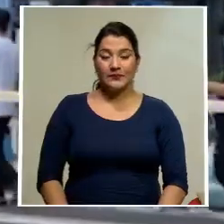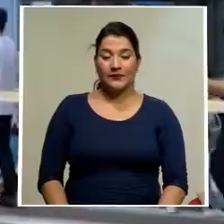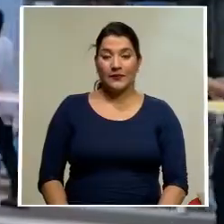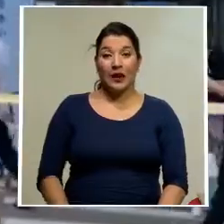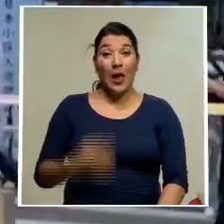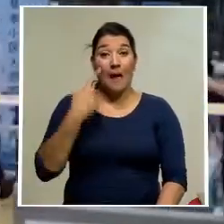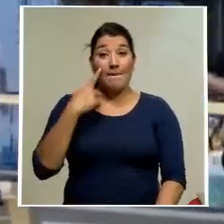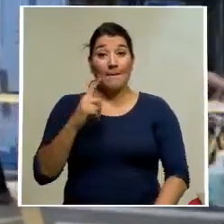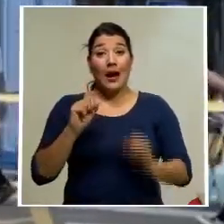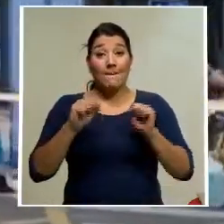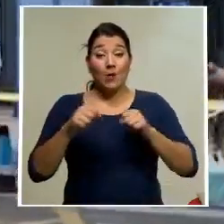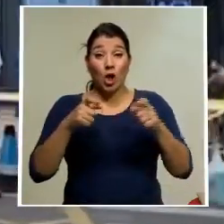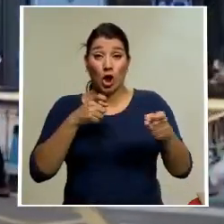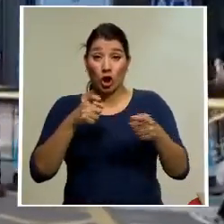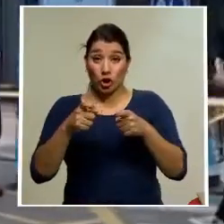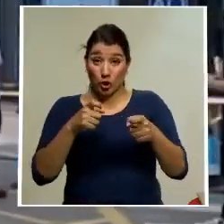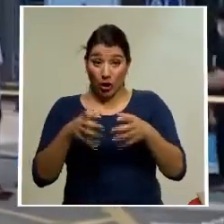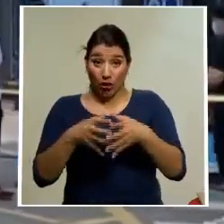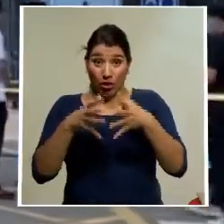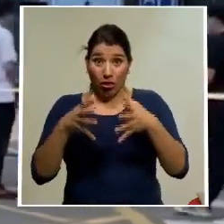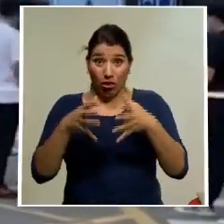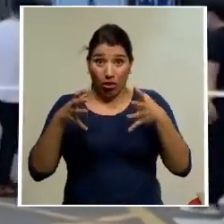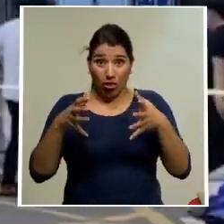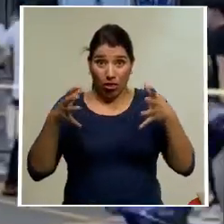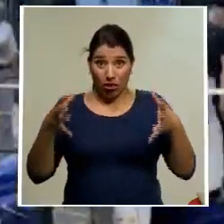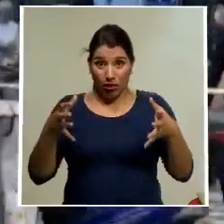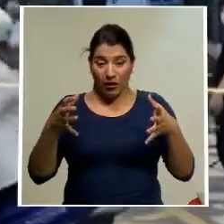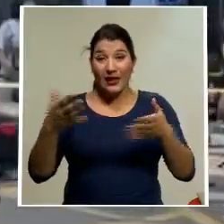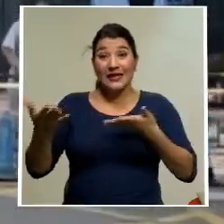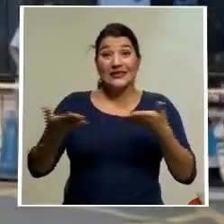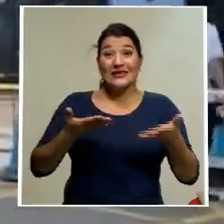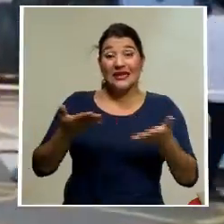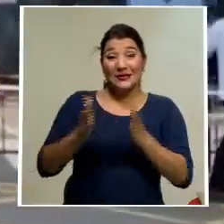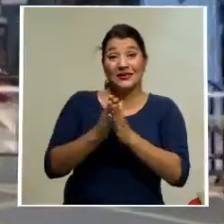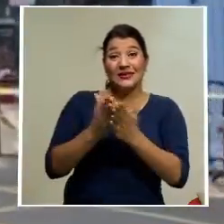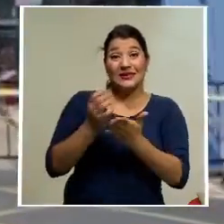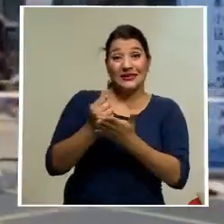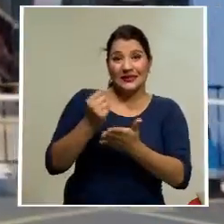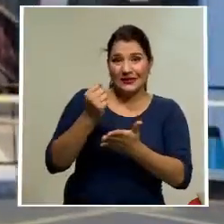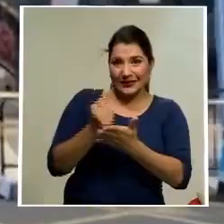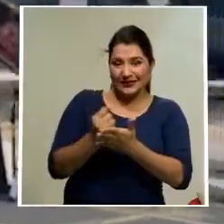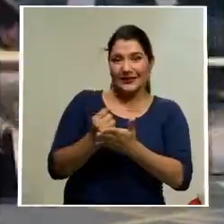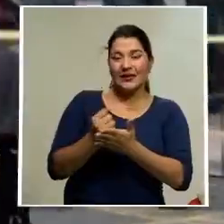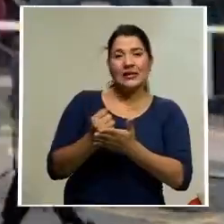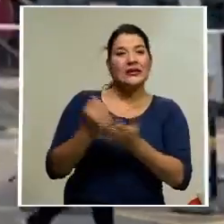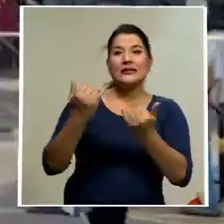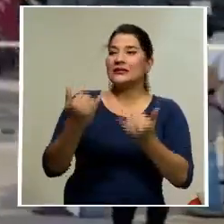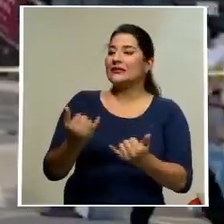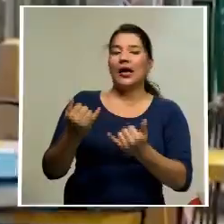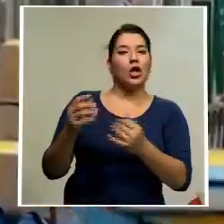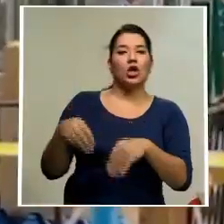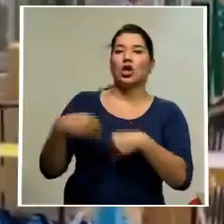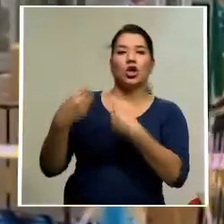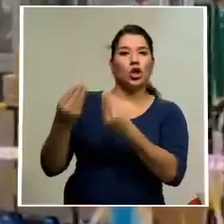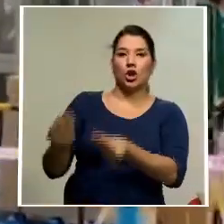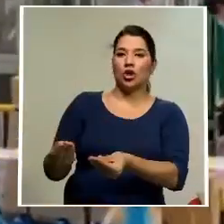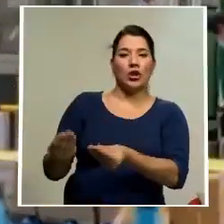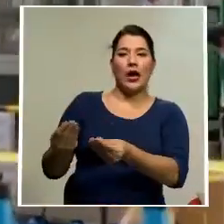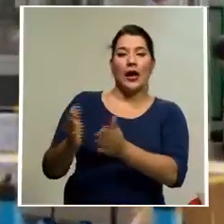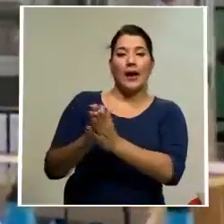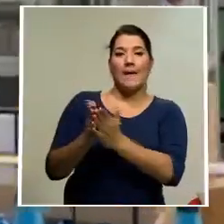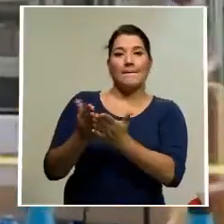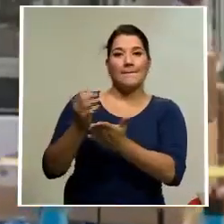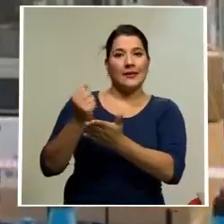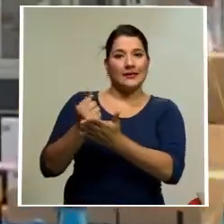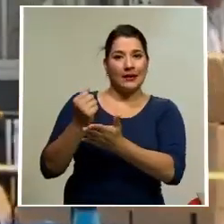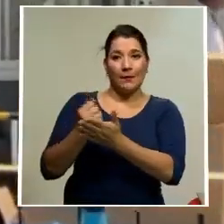Para controlar la aparición de nuevos casos, los servicios de inmigración dejarán de expedir temporalmente a los ciudadanos chinos